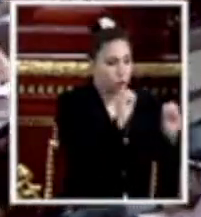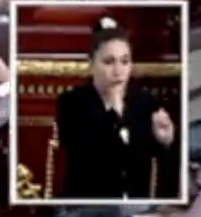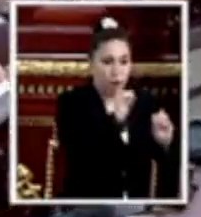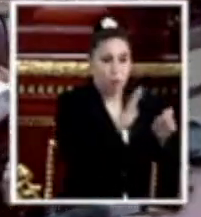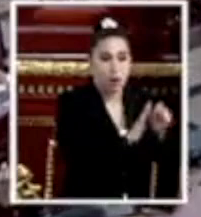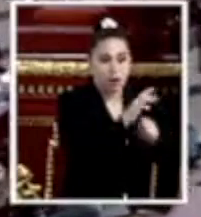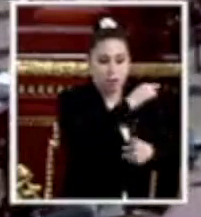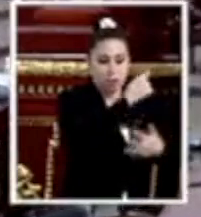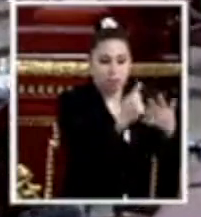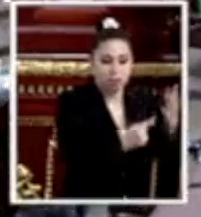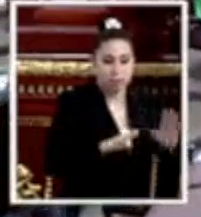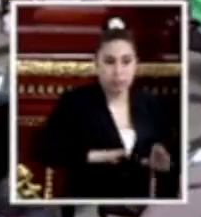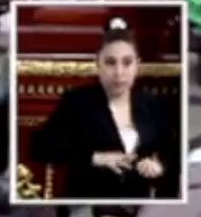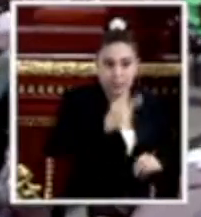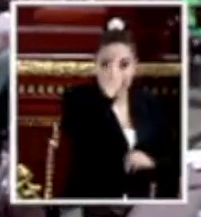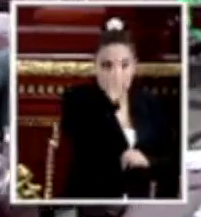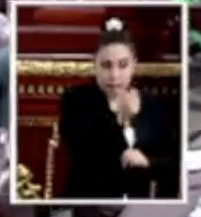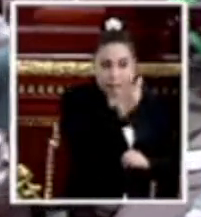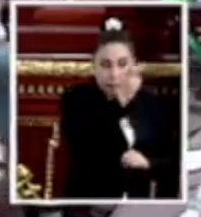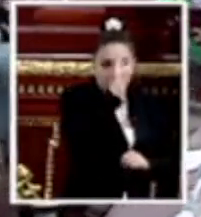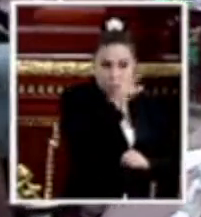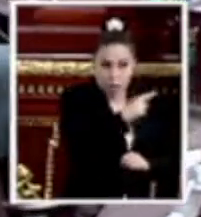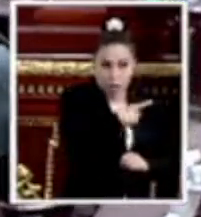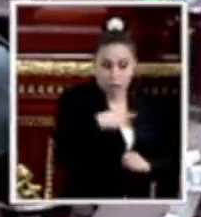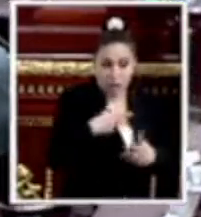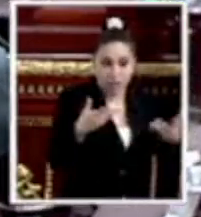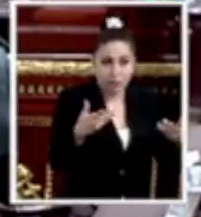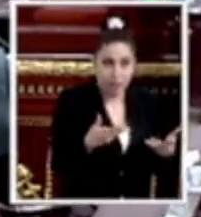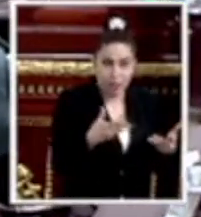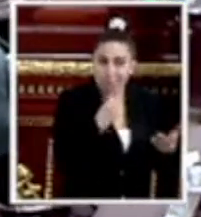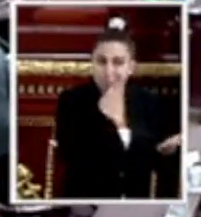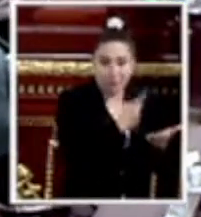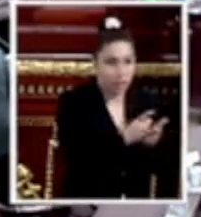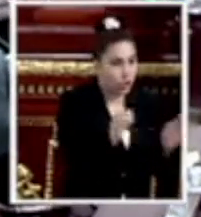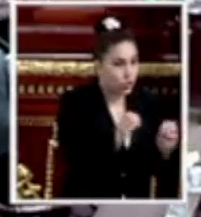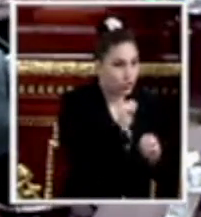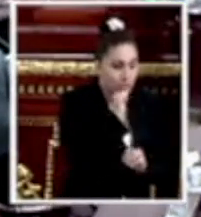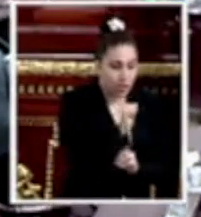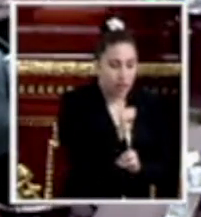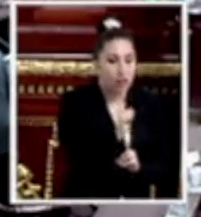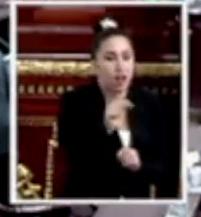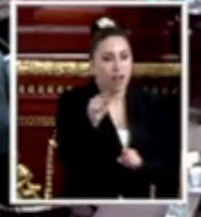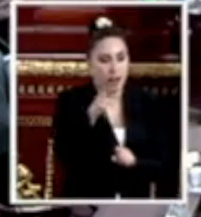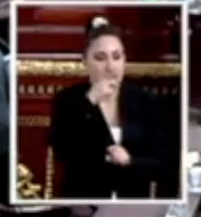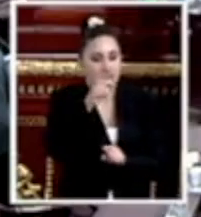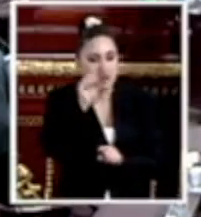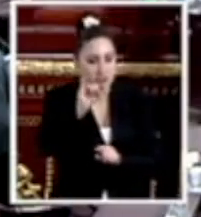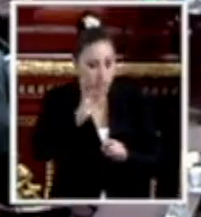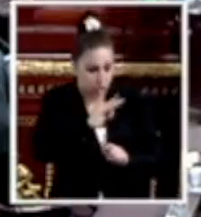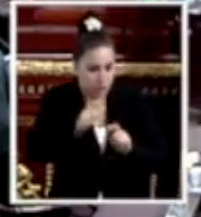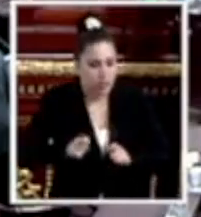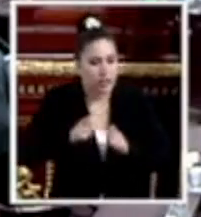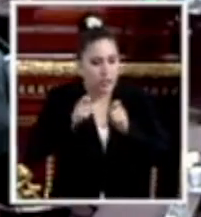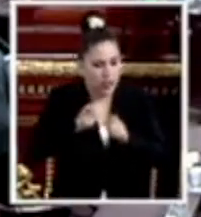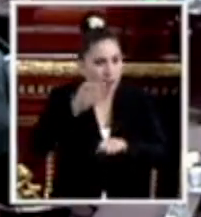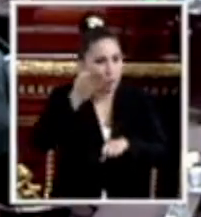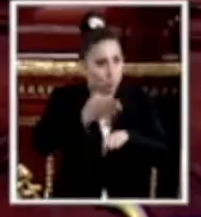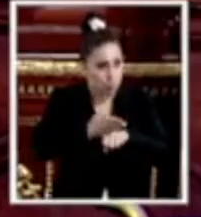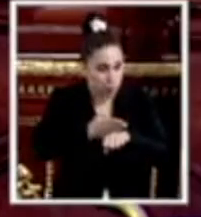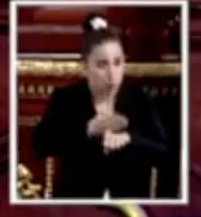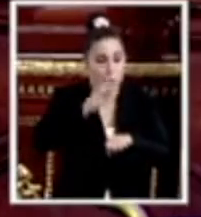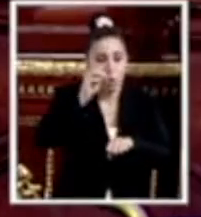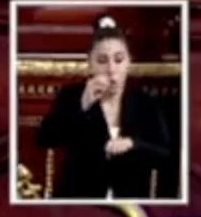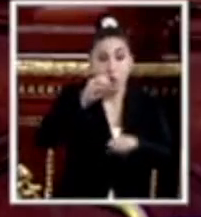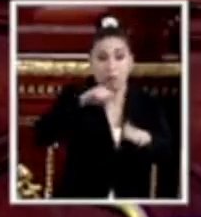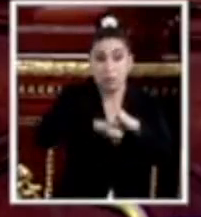encuentran efectivamente prohibidas. Lo anterior, pues si bien prevé que se sancionará con prisión y multa a